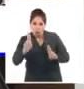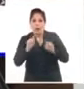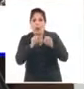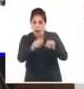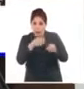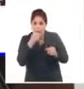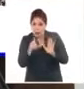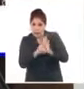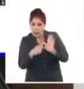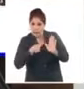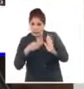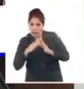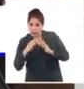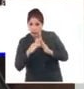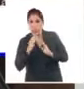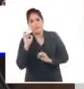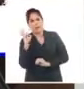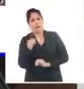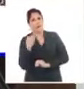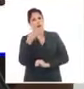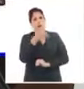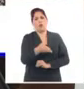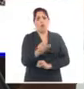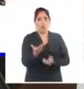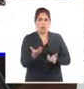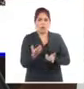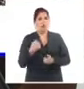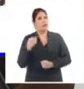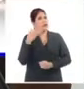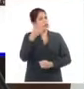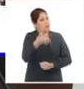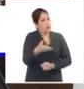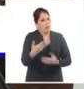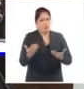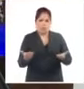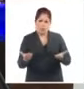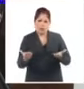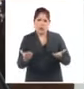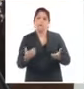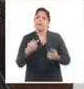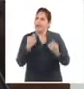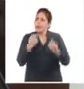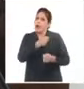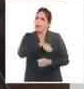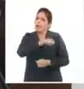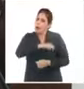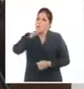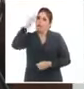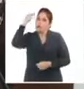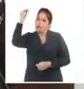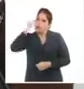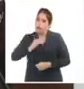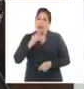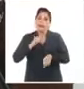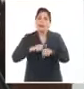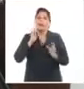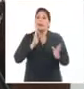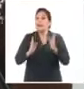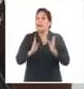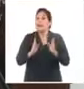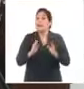puede legalizar, perfecto, no cumple los requisitos. ¿Qué sucede? ¿Qué tiempo tiene también para esa